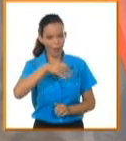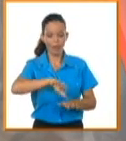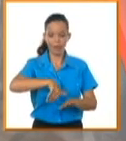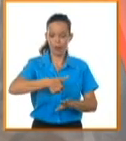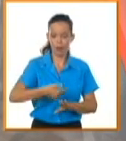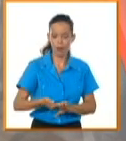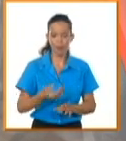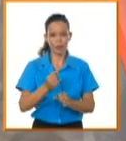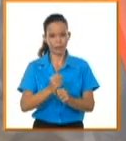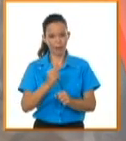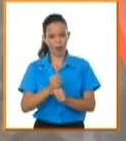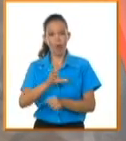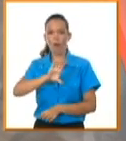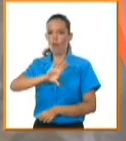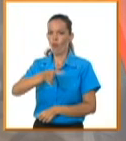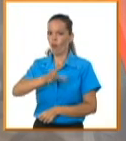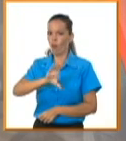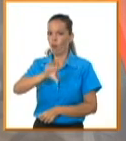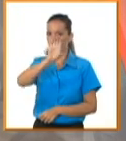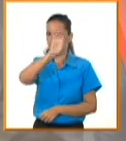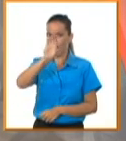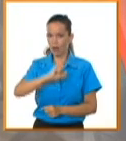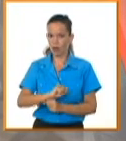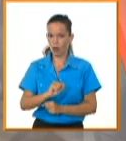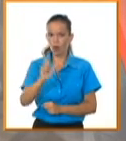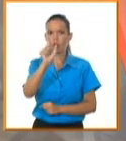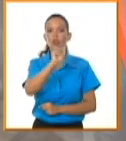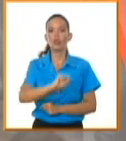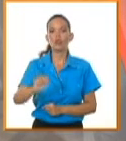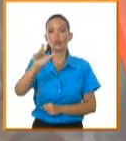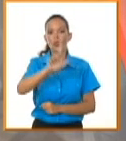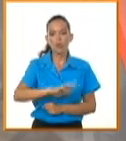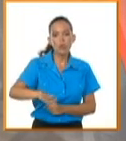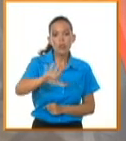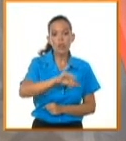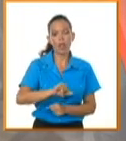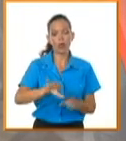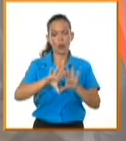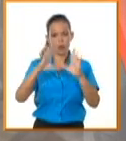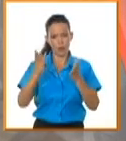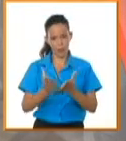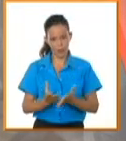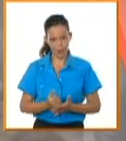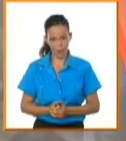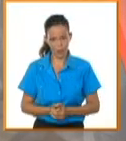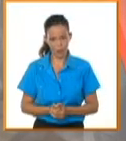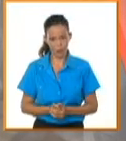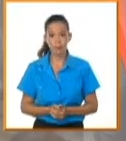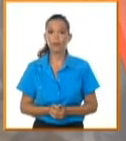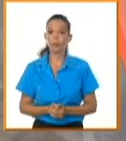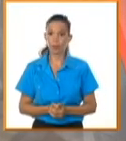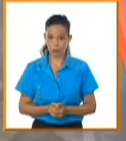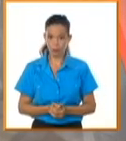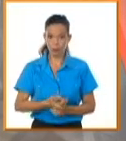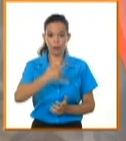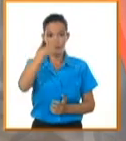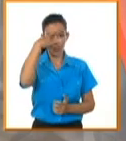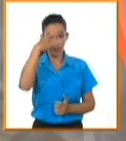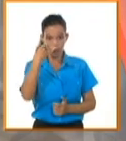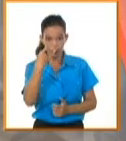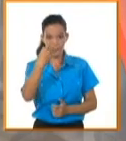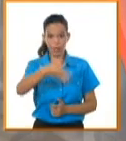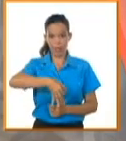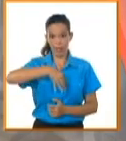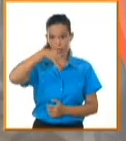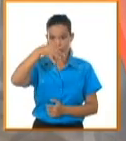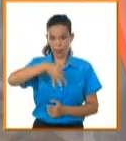cubana y incluso universal que que eso lo lo limita si en el caso de los actores